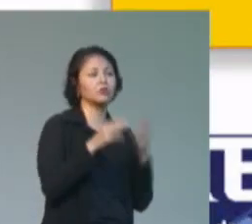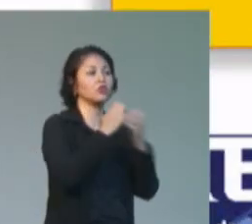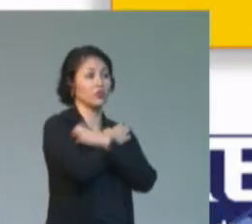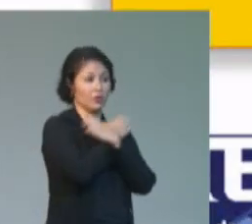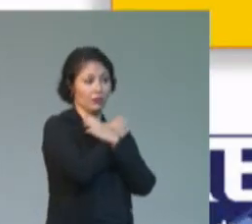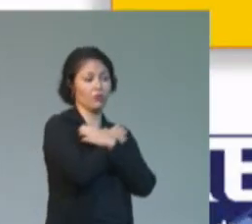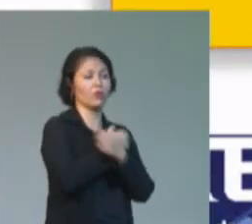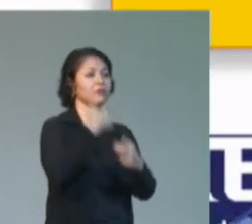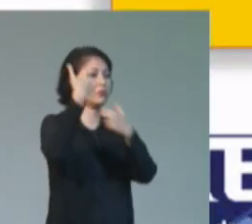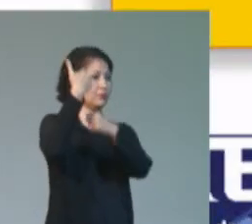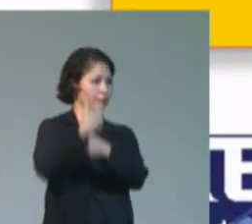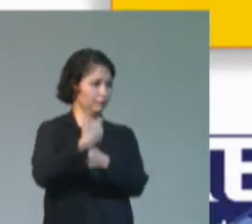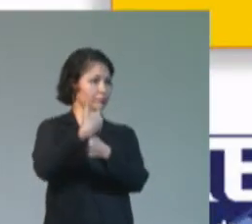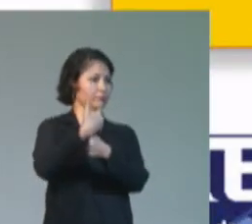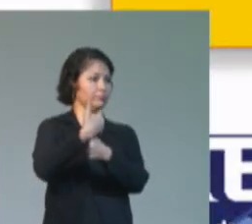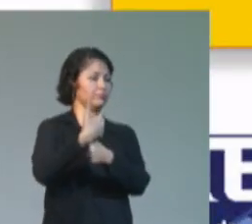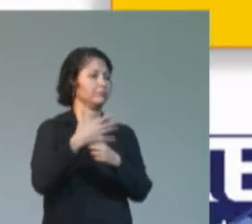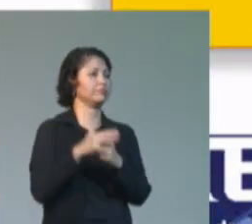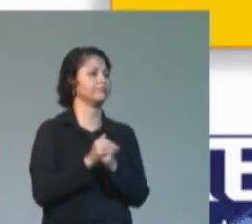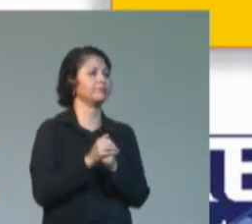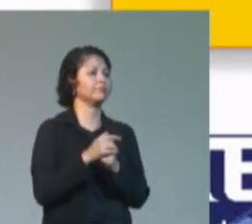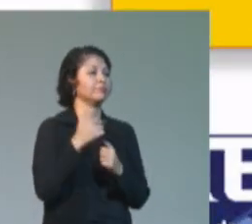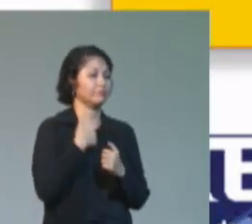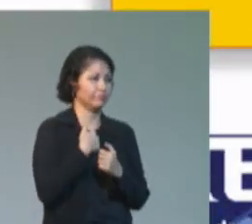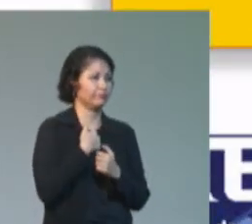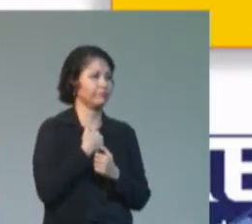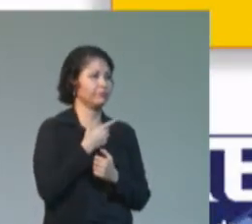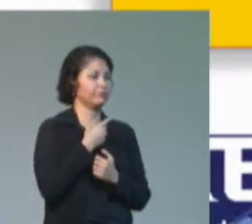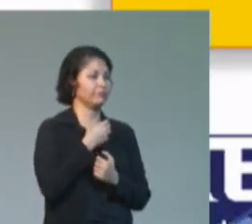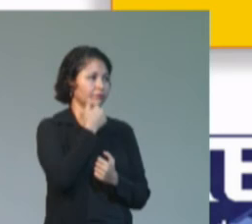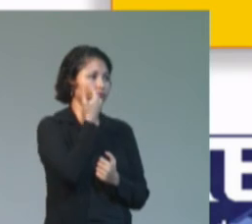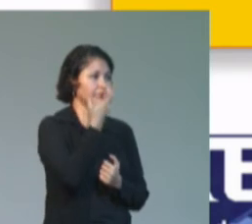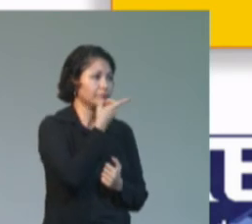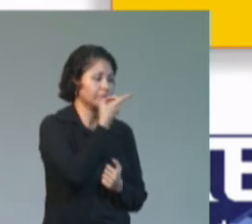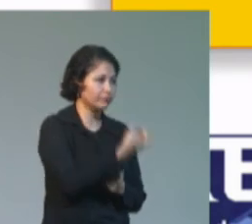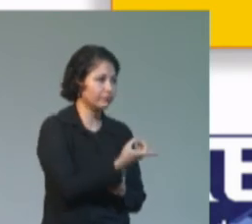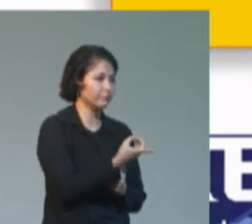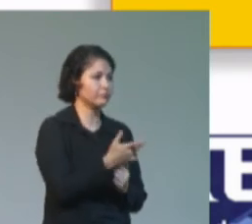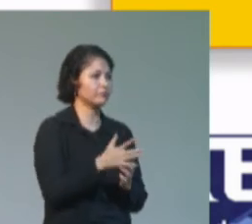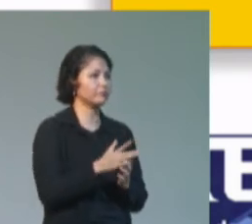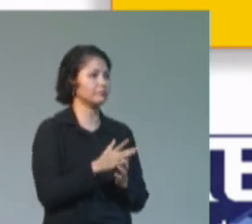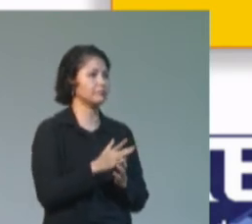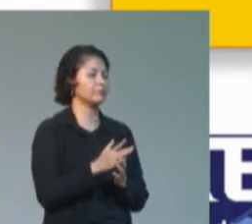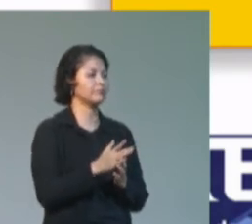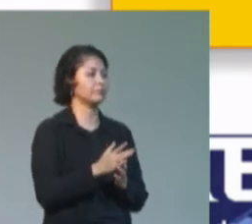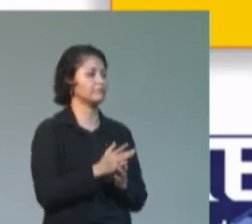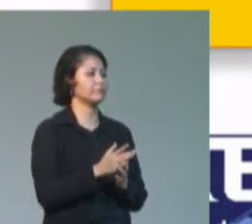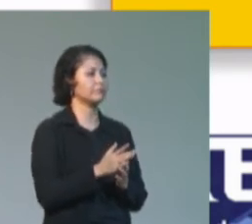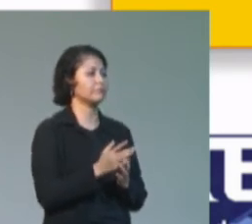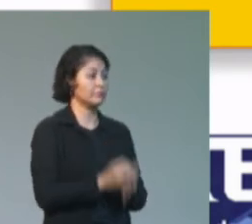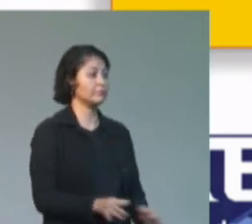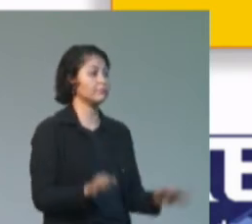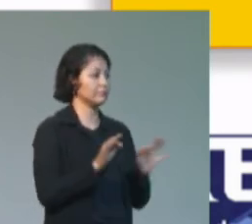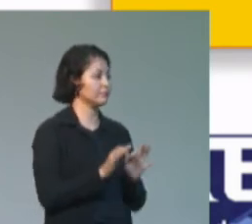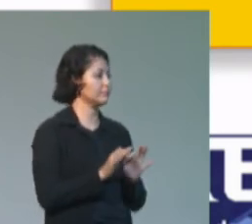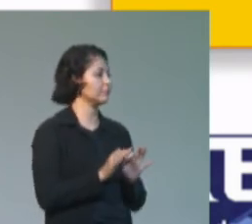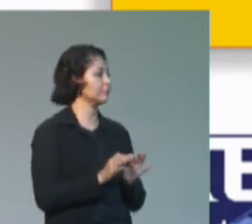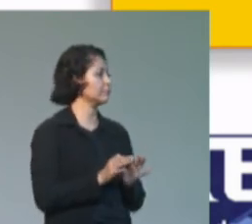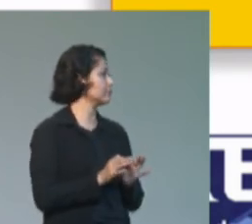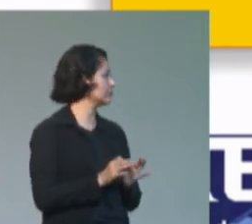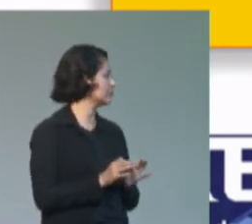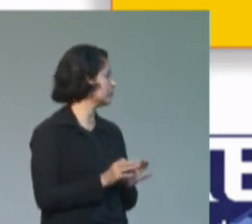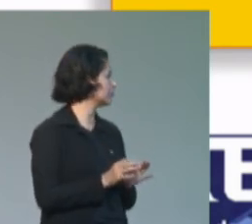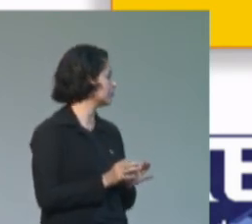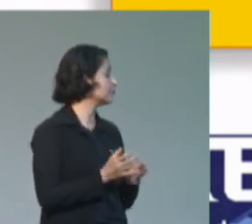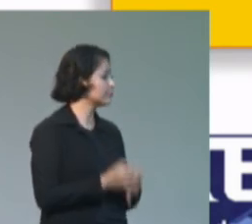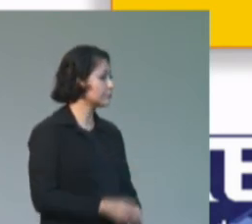distancia y yo voy a pretender comentarles pues fundamentalmente vamos a ver si esto lo pongo